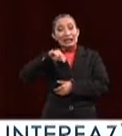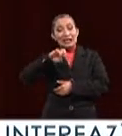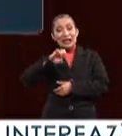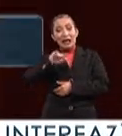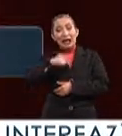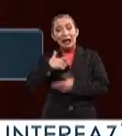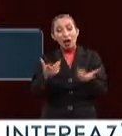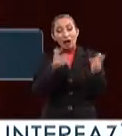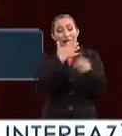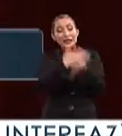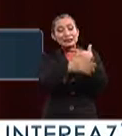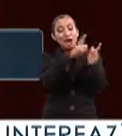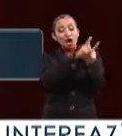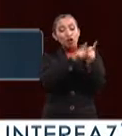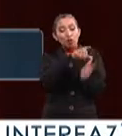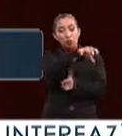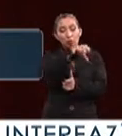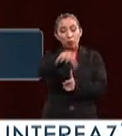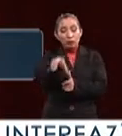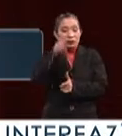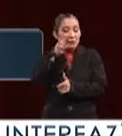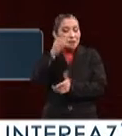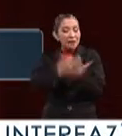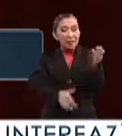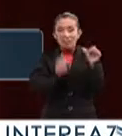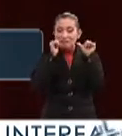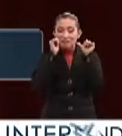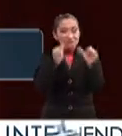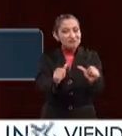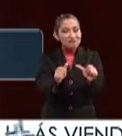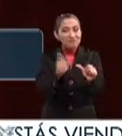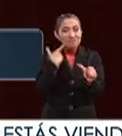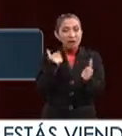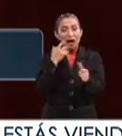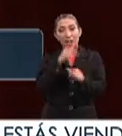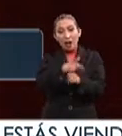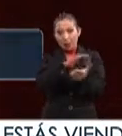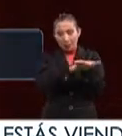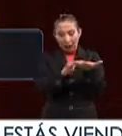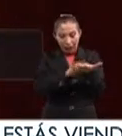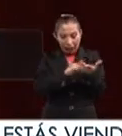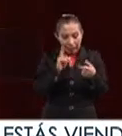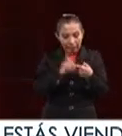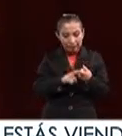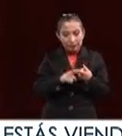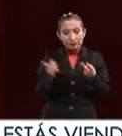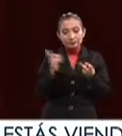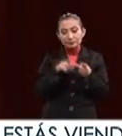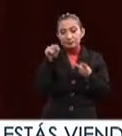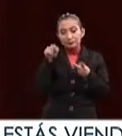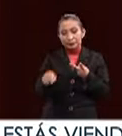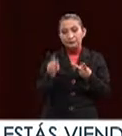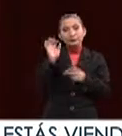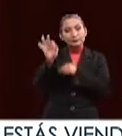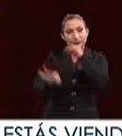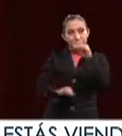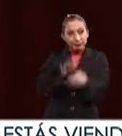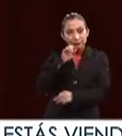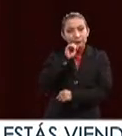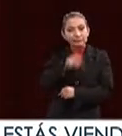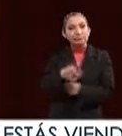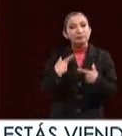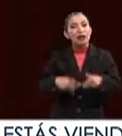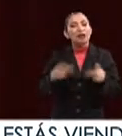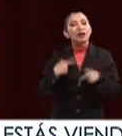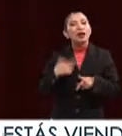hoy 15 grupos sociales en condiciones de desventaja. Atendemos en braille, atendemos